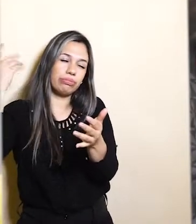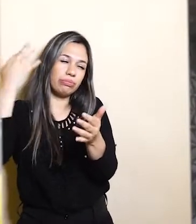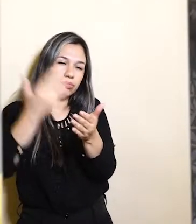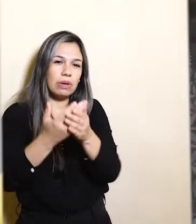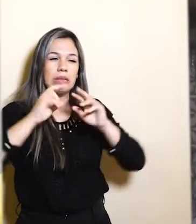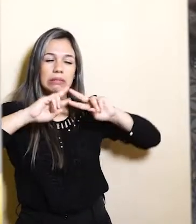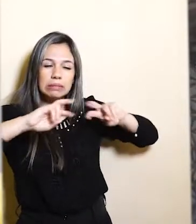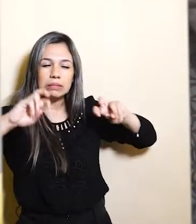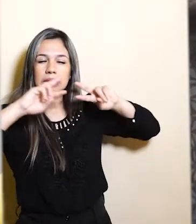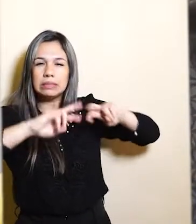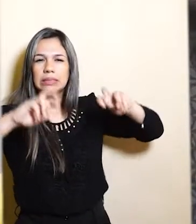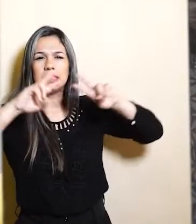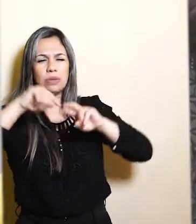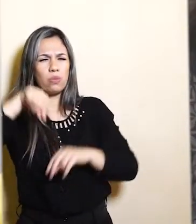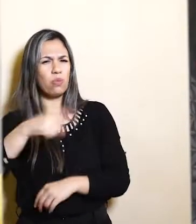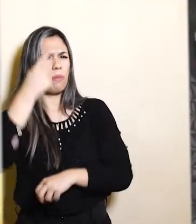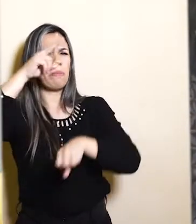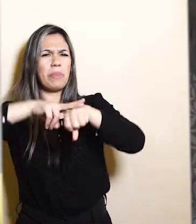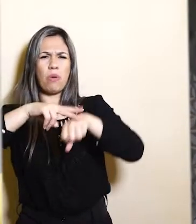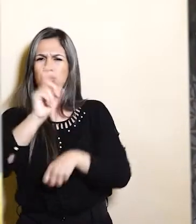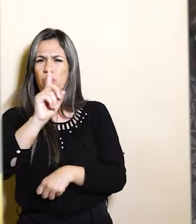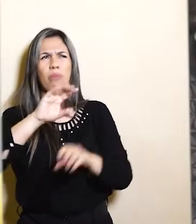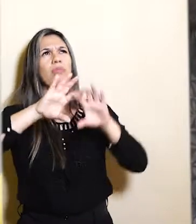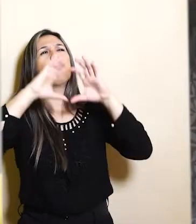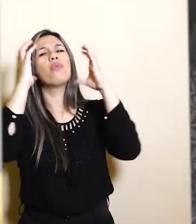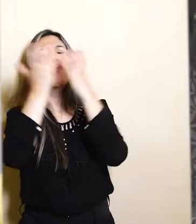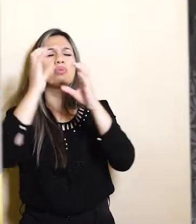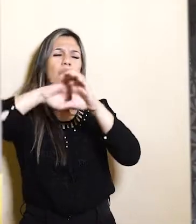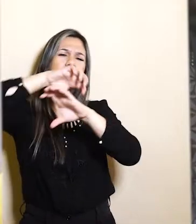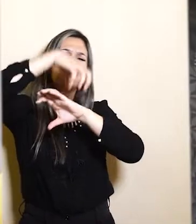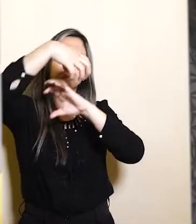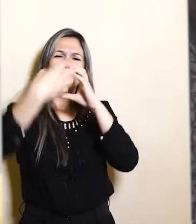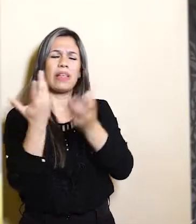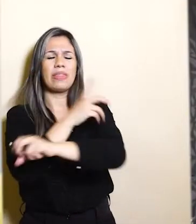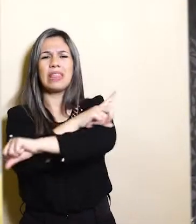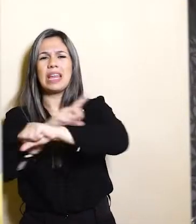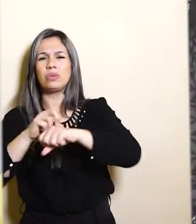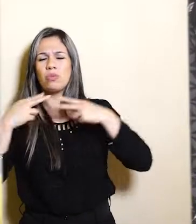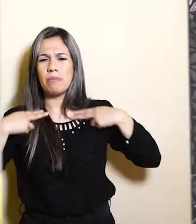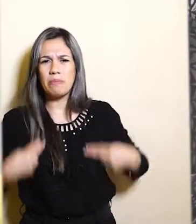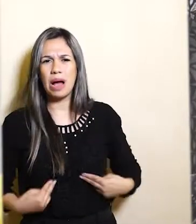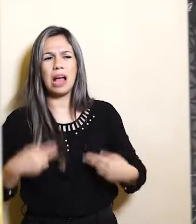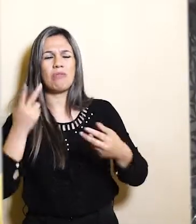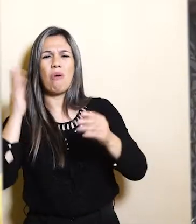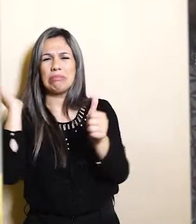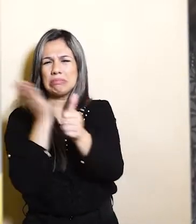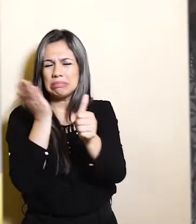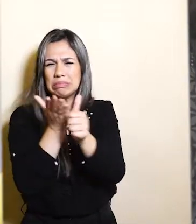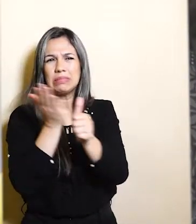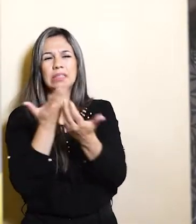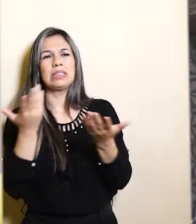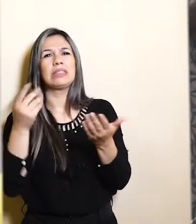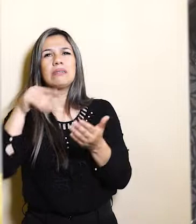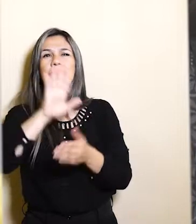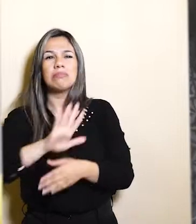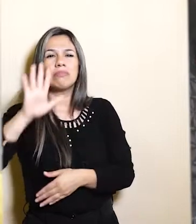de altísima vulneración de derechos humanos, de tragedias, de represión violenta en la dictadura de nuestro